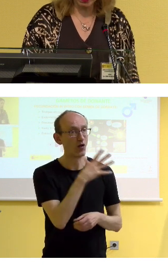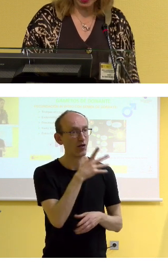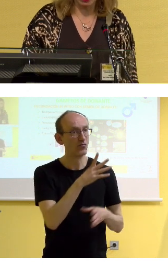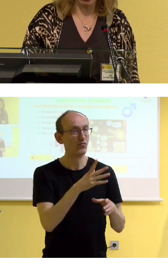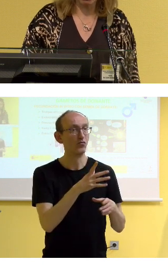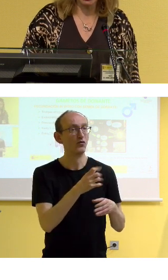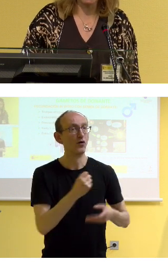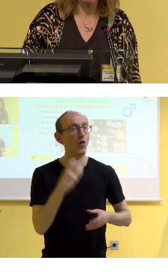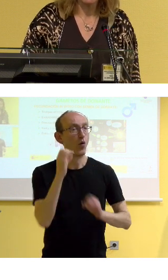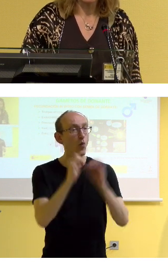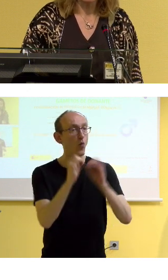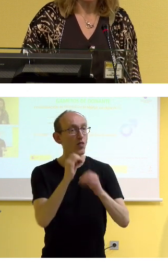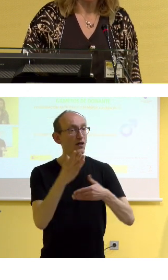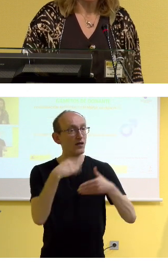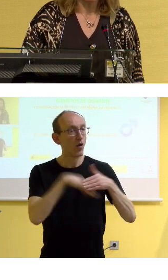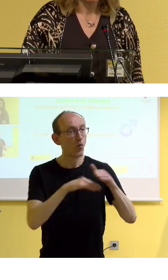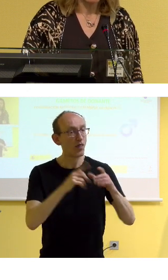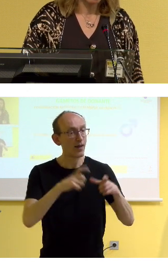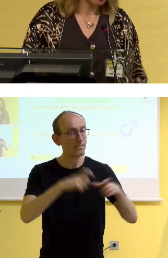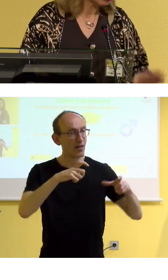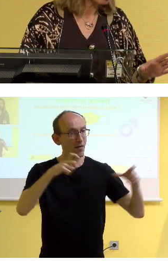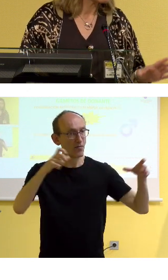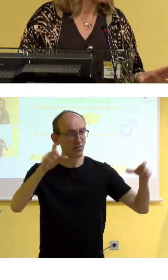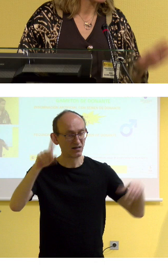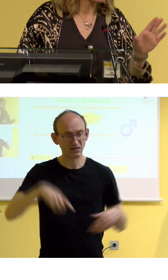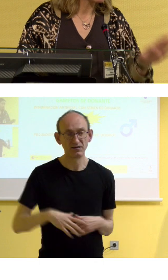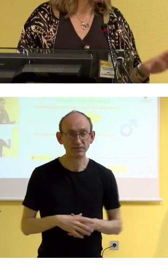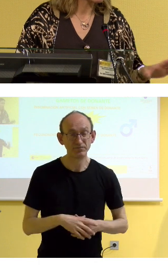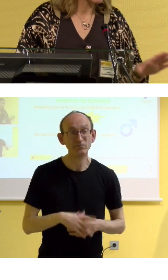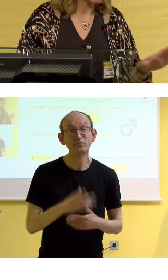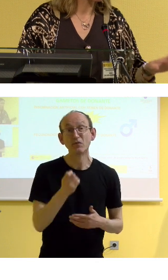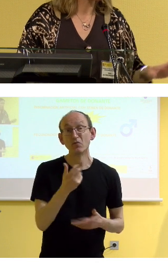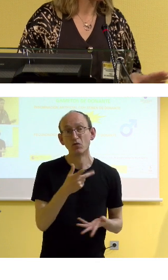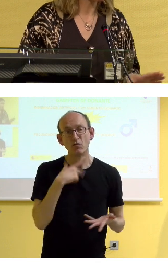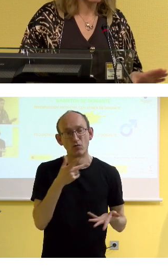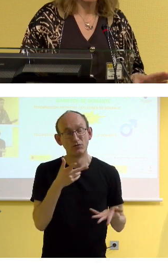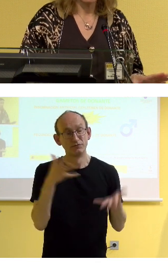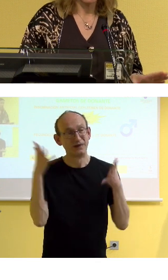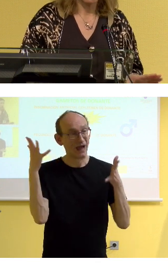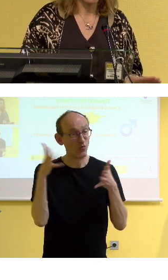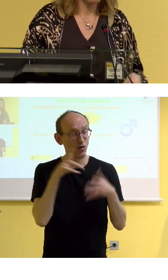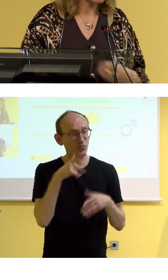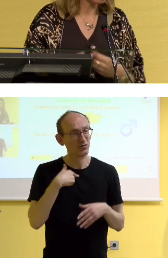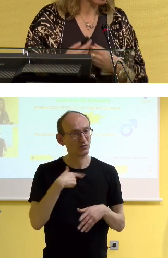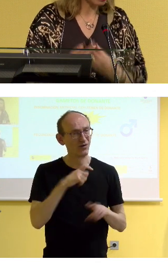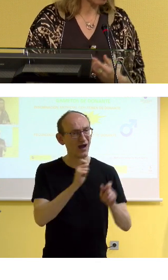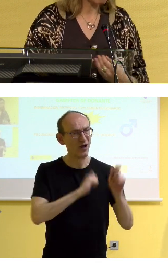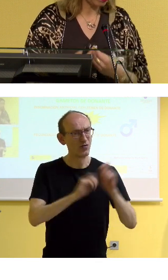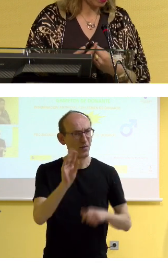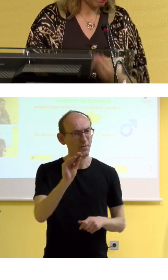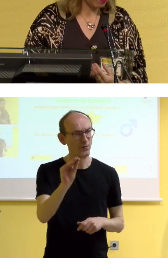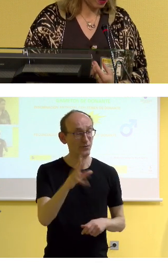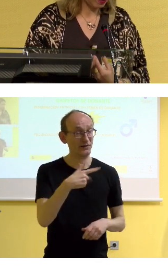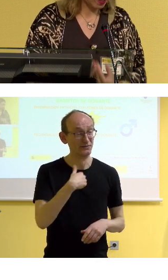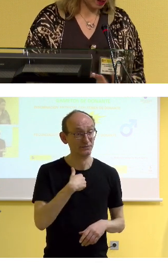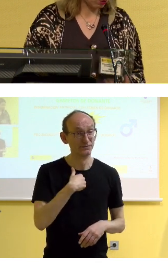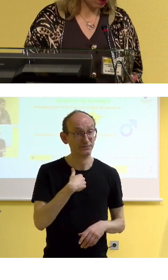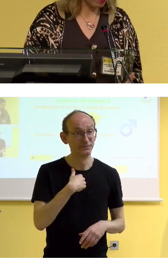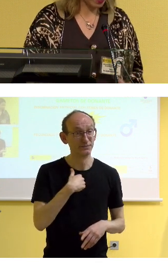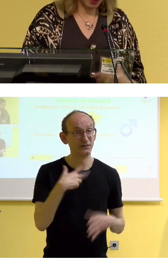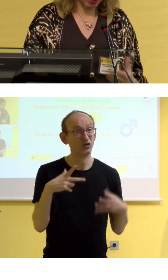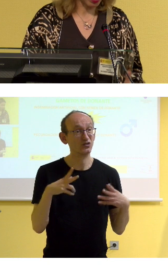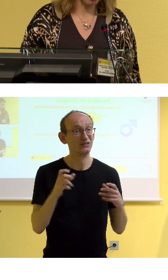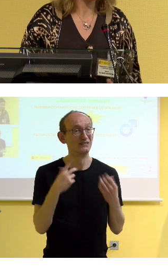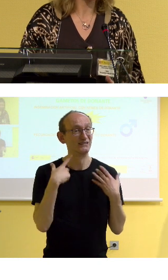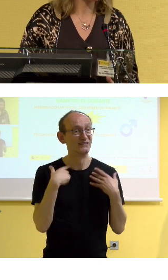va aumentando, ¿vale? Solo esto es por orientaros, porque yo se lo pregunté desde la asociación, que yo trabajo en la salud